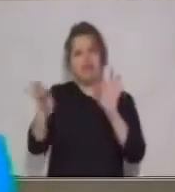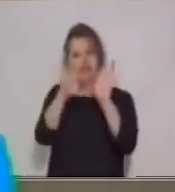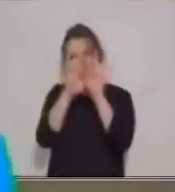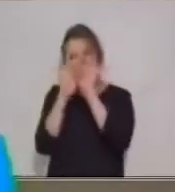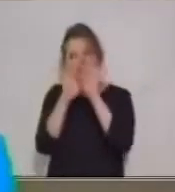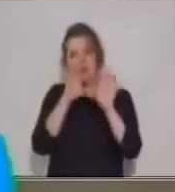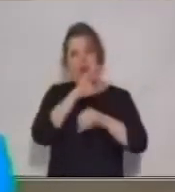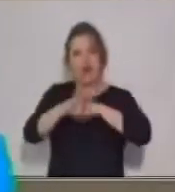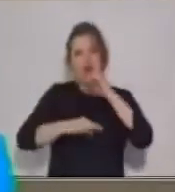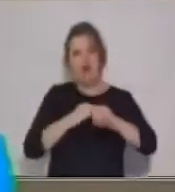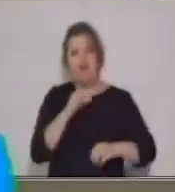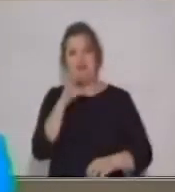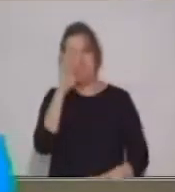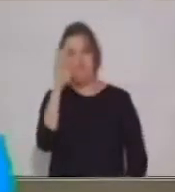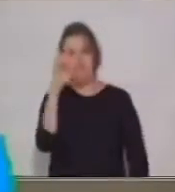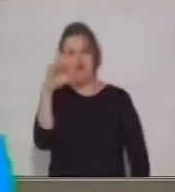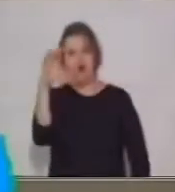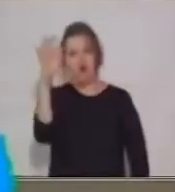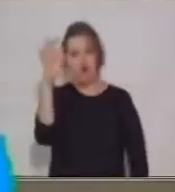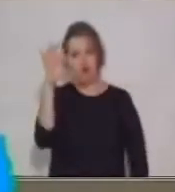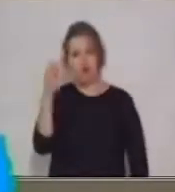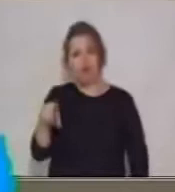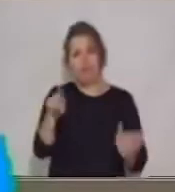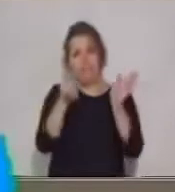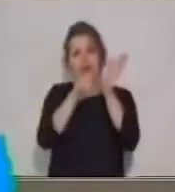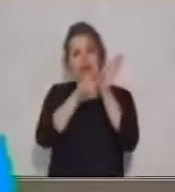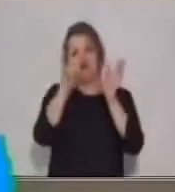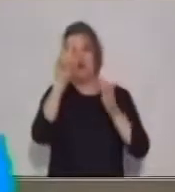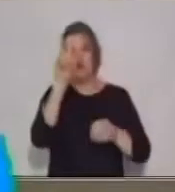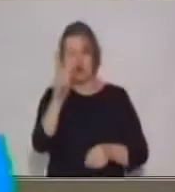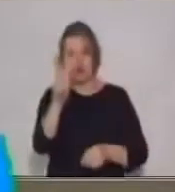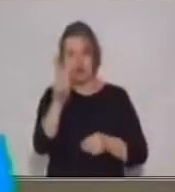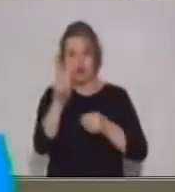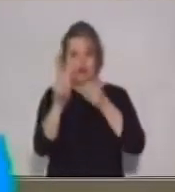que es menos 2.